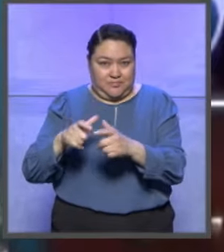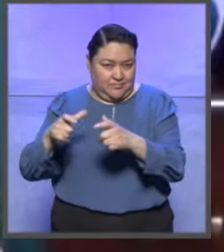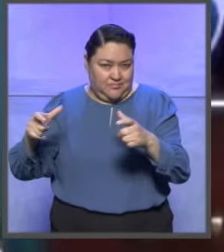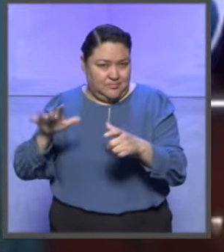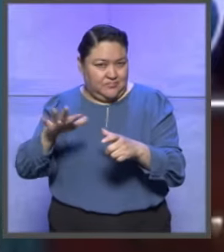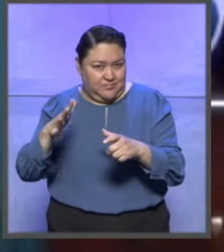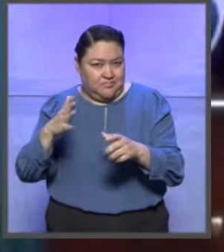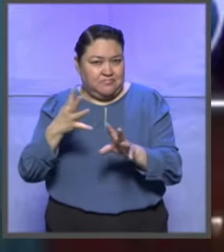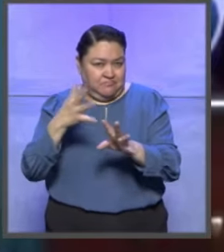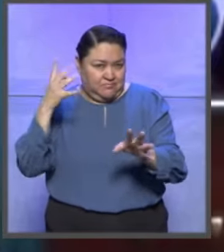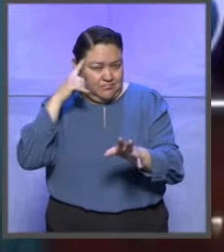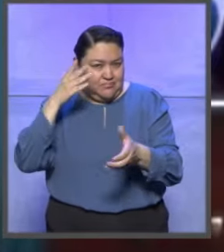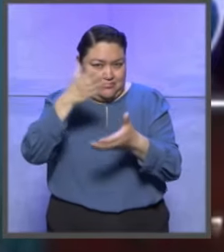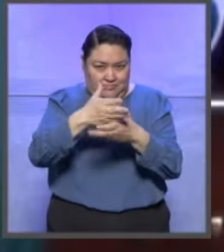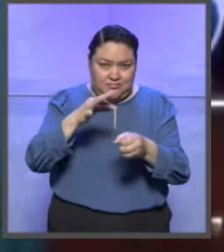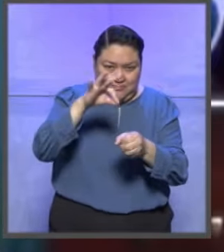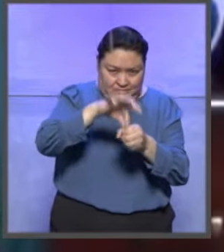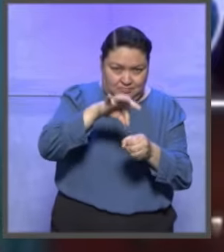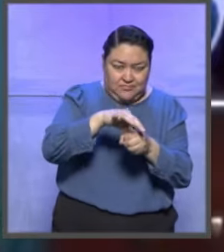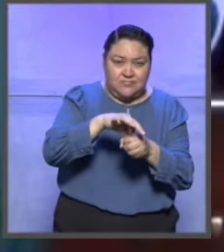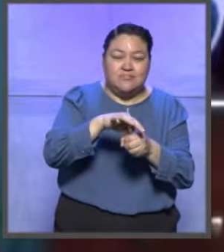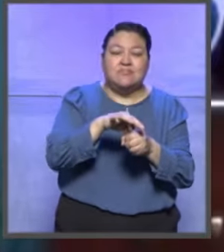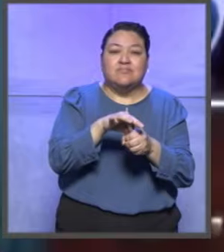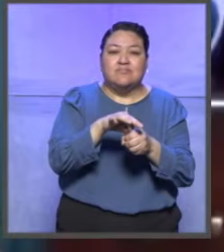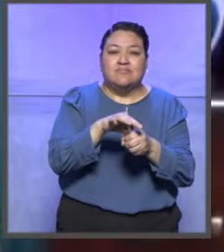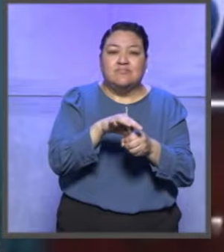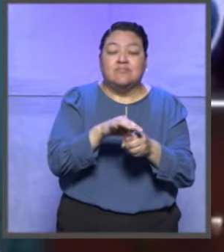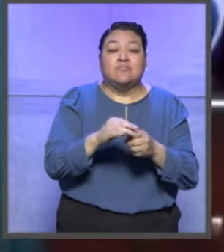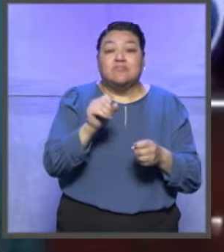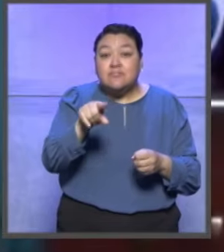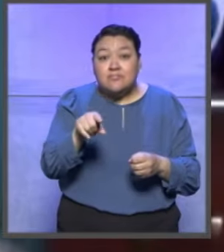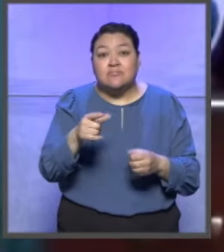51.1% de mujeres ciudadanas que van a emitir su voto.